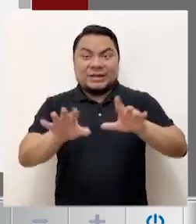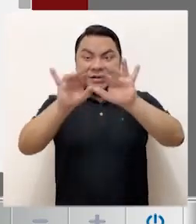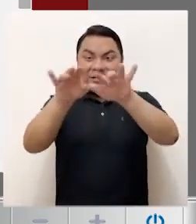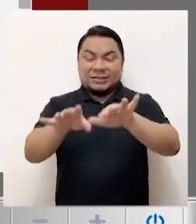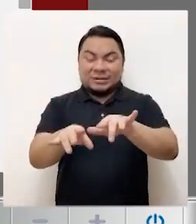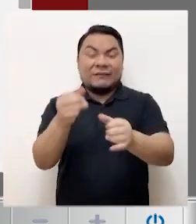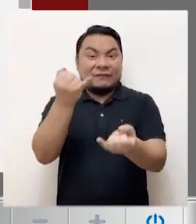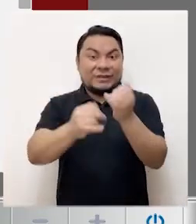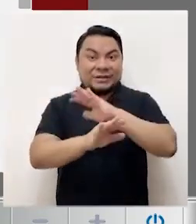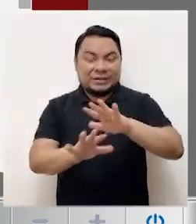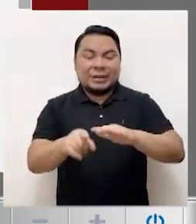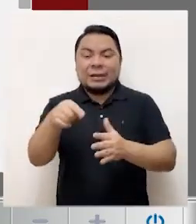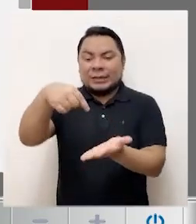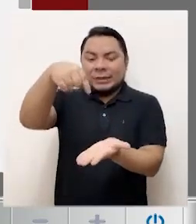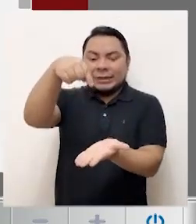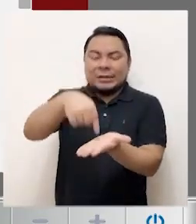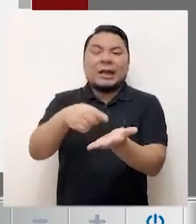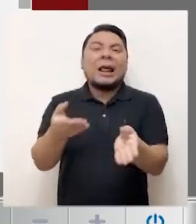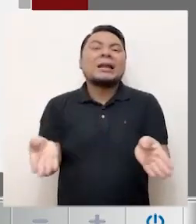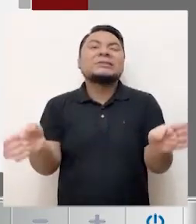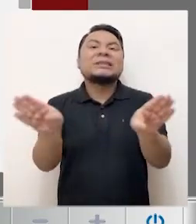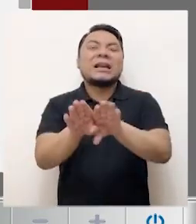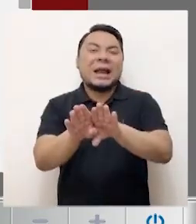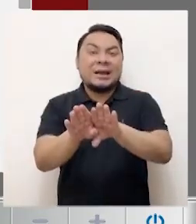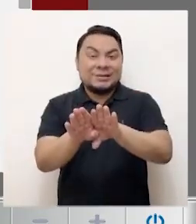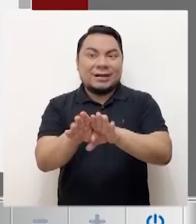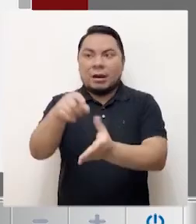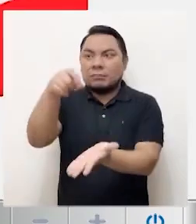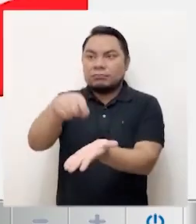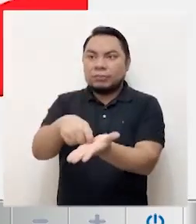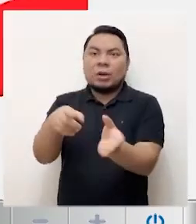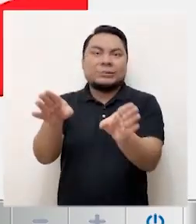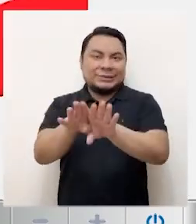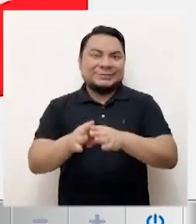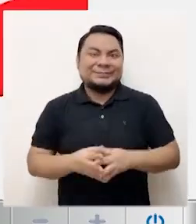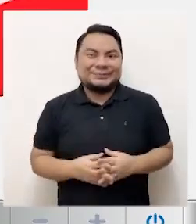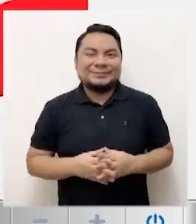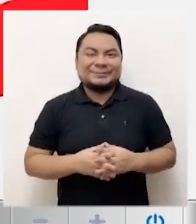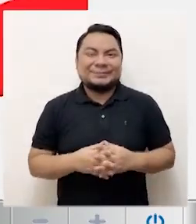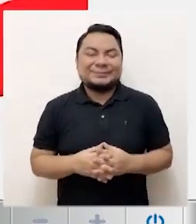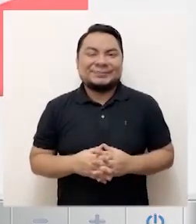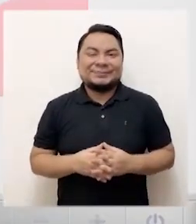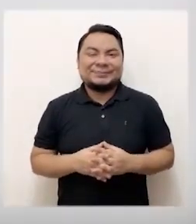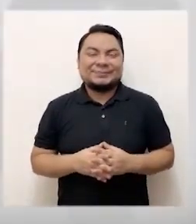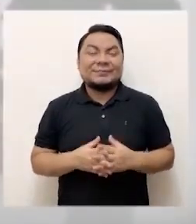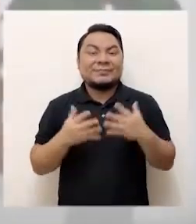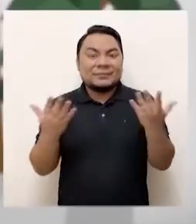utilizar su cuenta virtual, haga clic en Cerrar sesión.